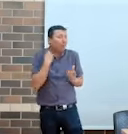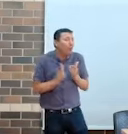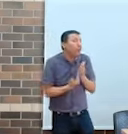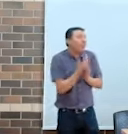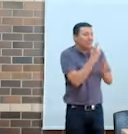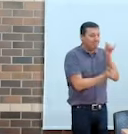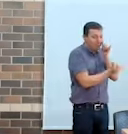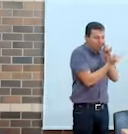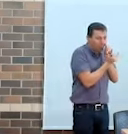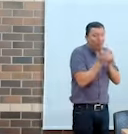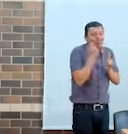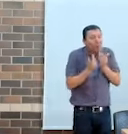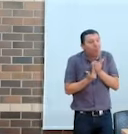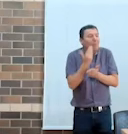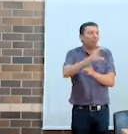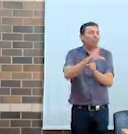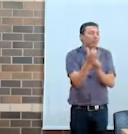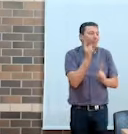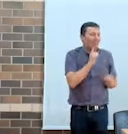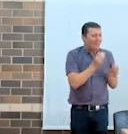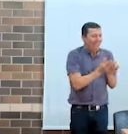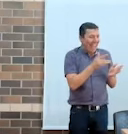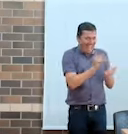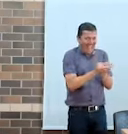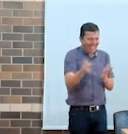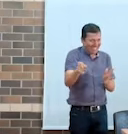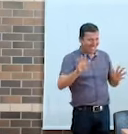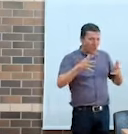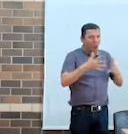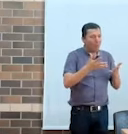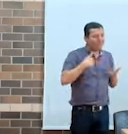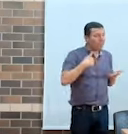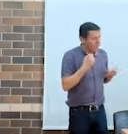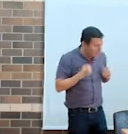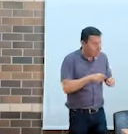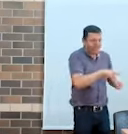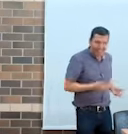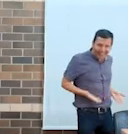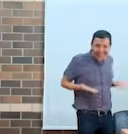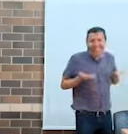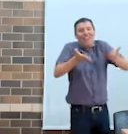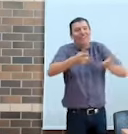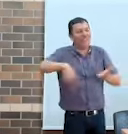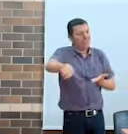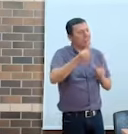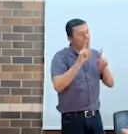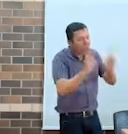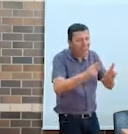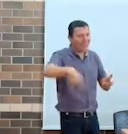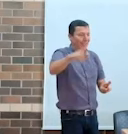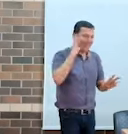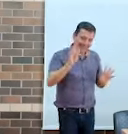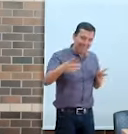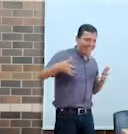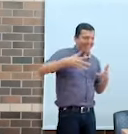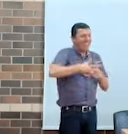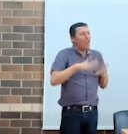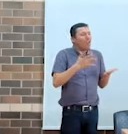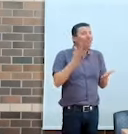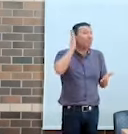las disciplinas dentro de esa epistemología sorda y de la comunidad de su cultura. Por eso es